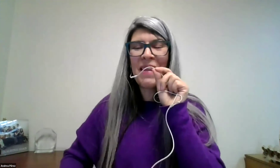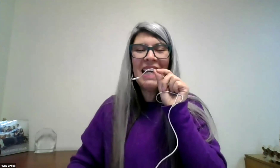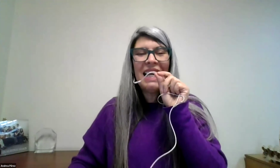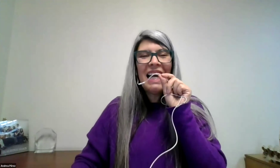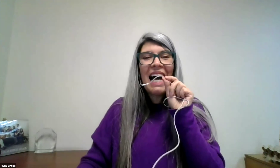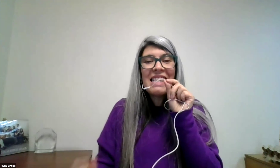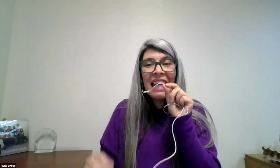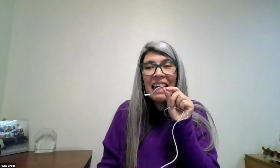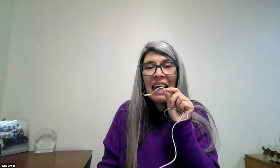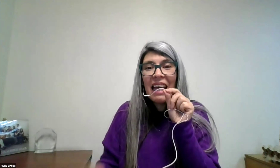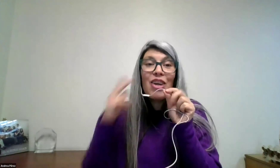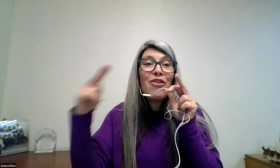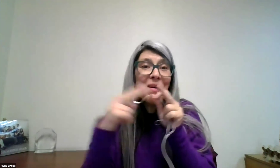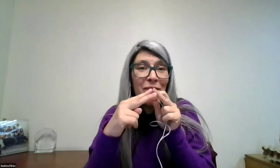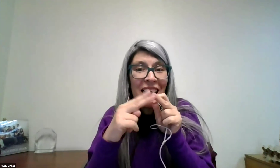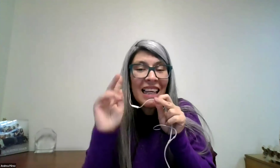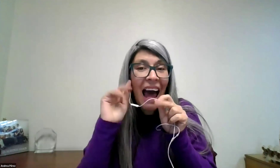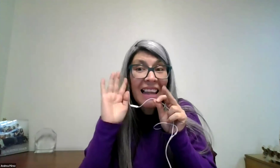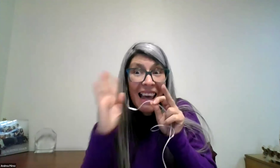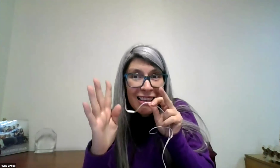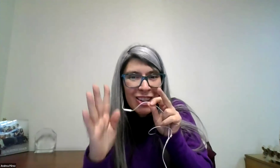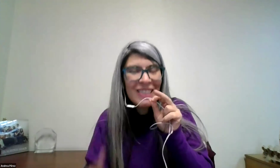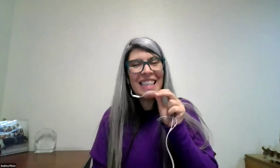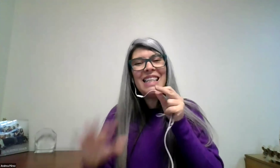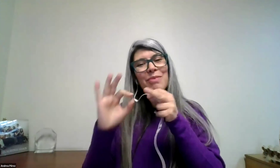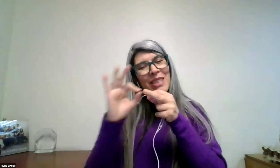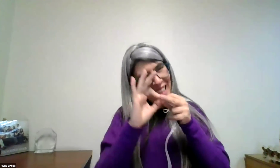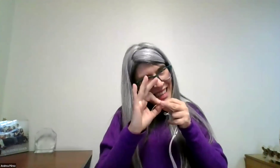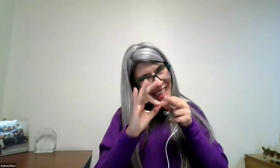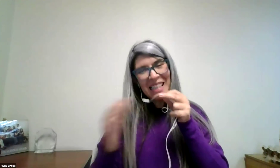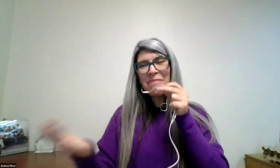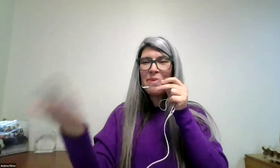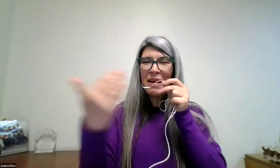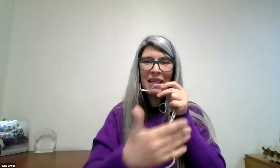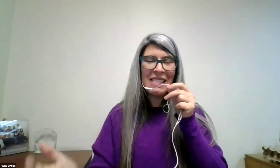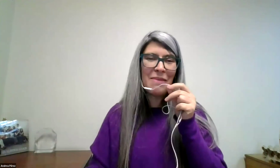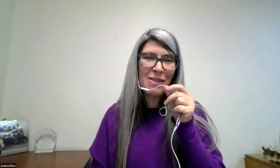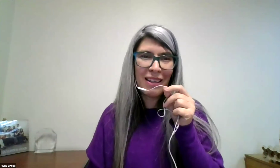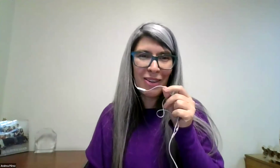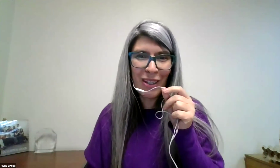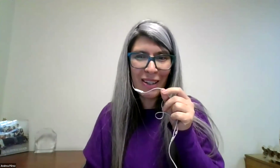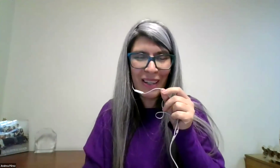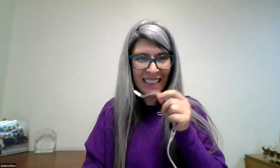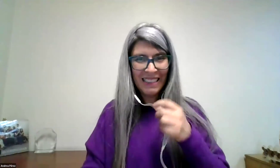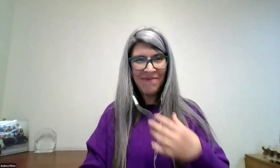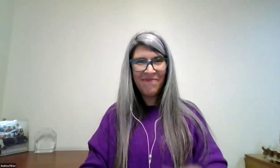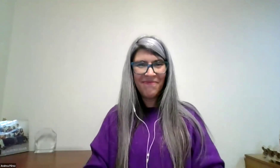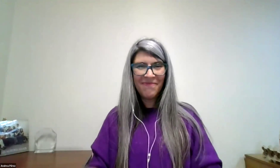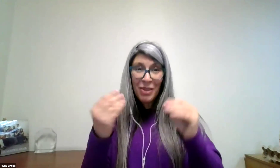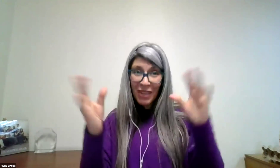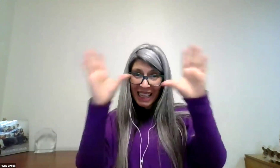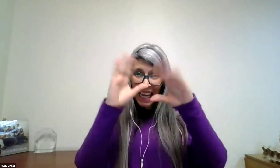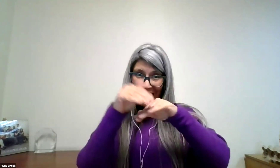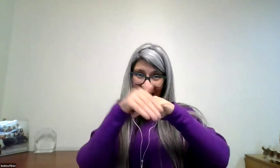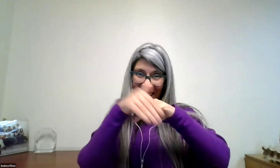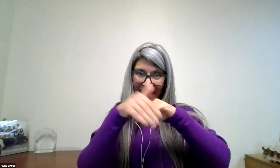Carola. Así es que nos vemos, estén atentos, y muchas gracias también por la participación de todos y todas.